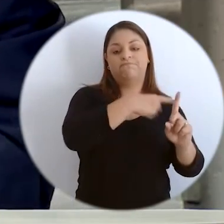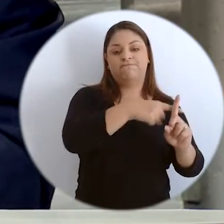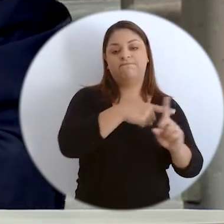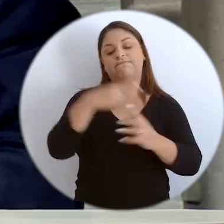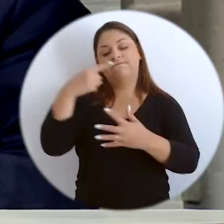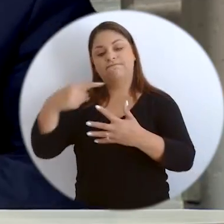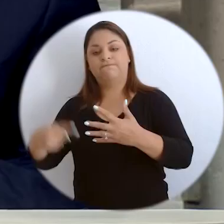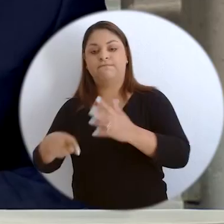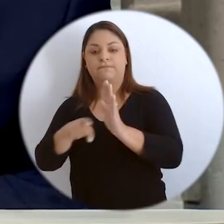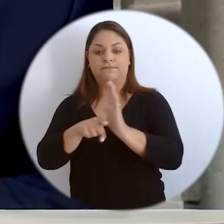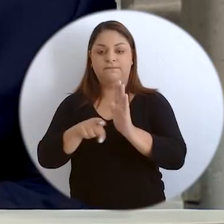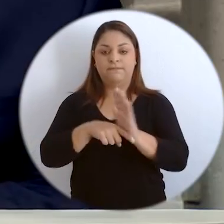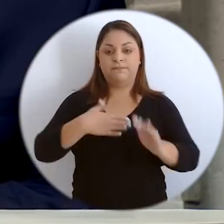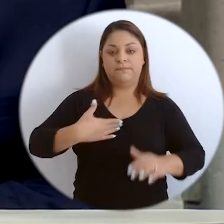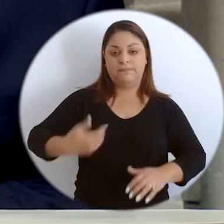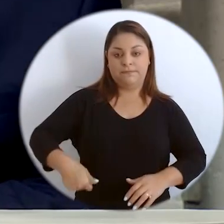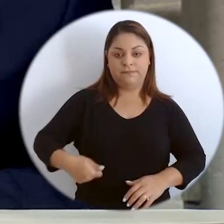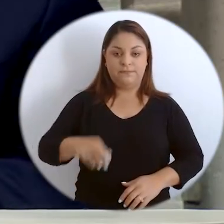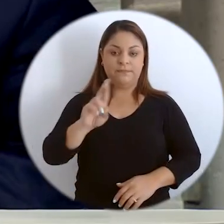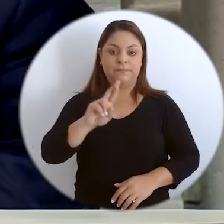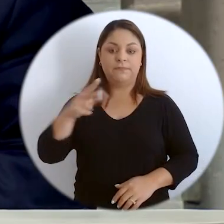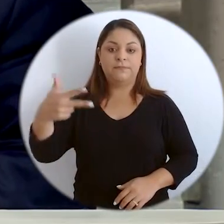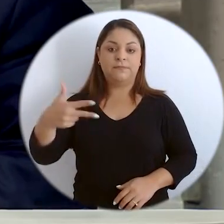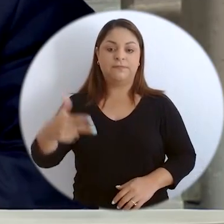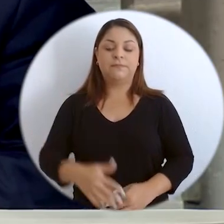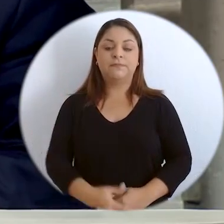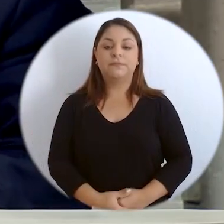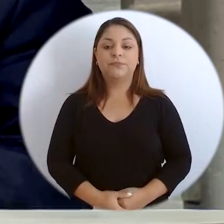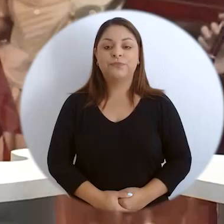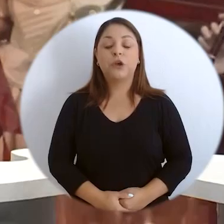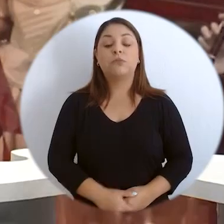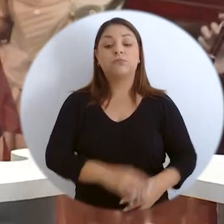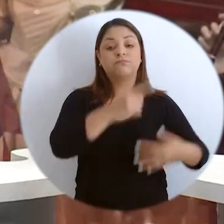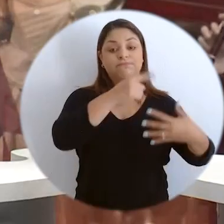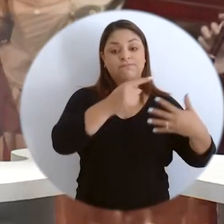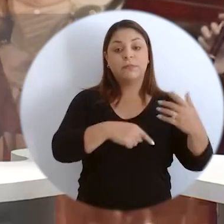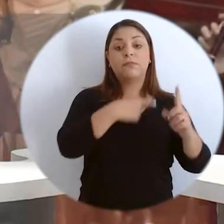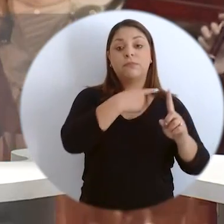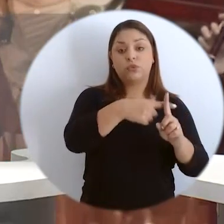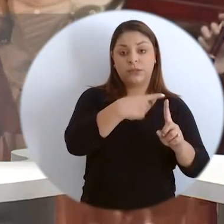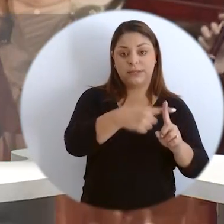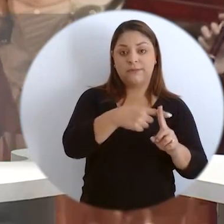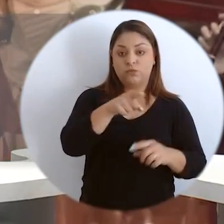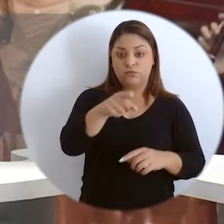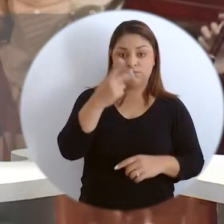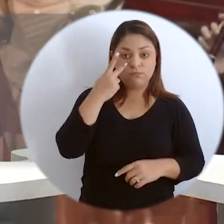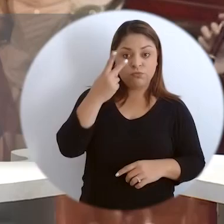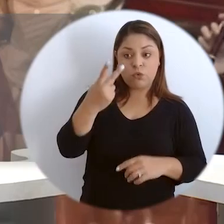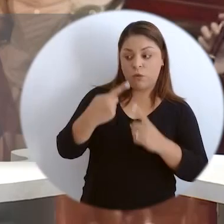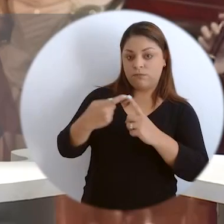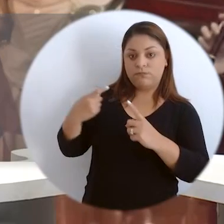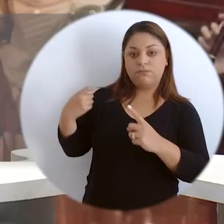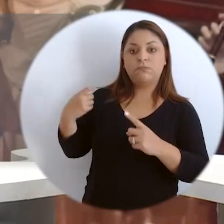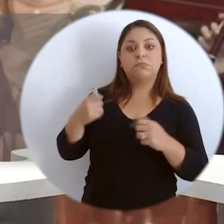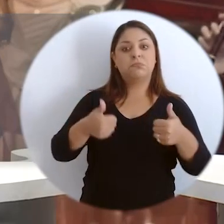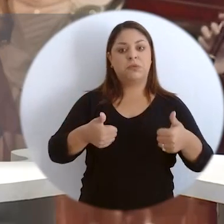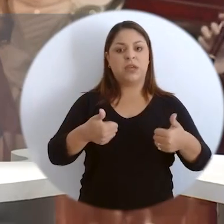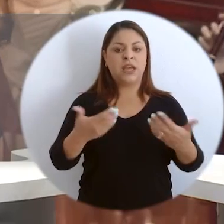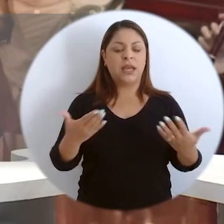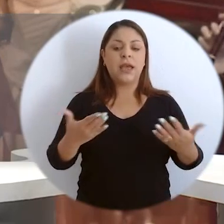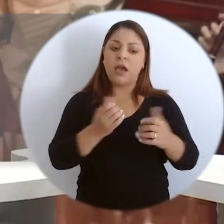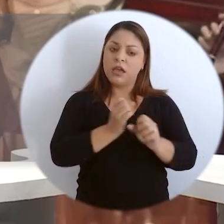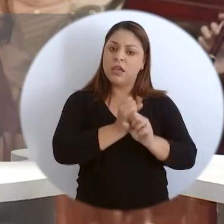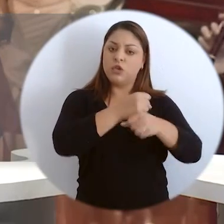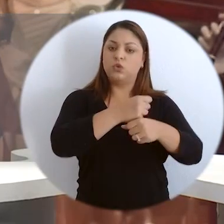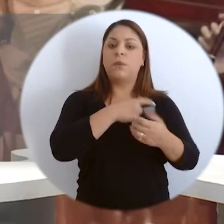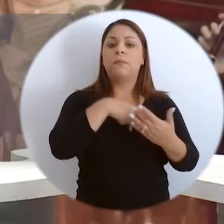en la disonancia cognitiva que dijo José, quizá. Probablemente. Con ustedes coincide Eugenia Aguirre, investigadora del